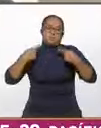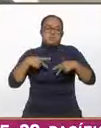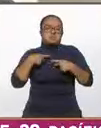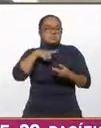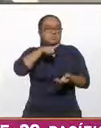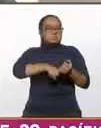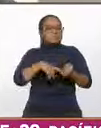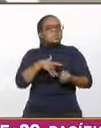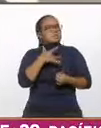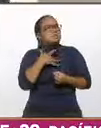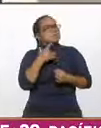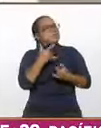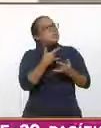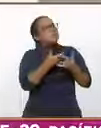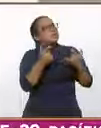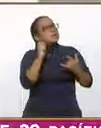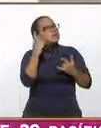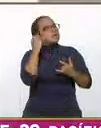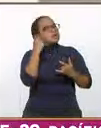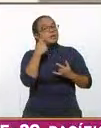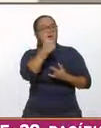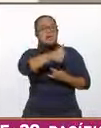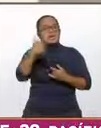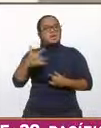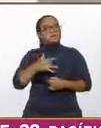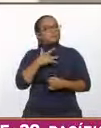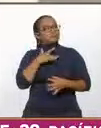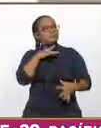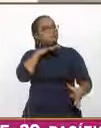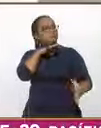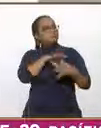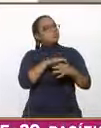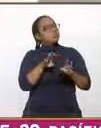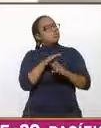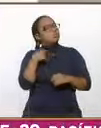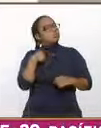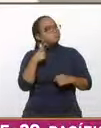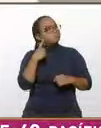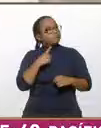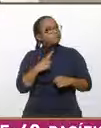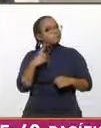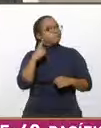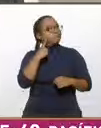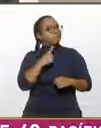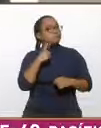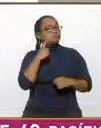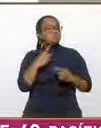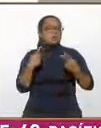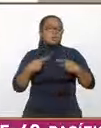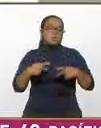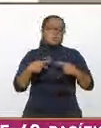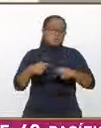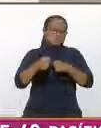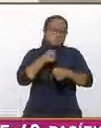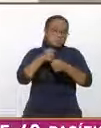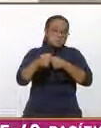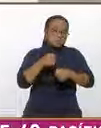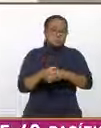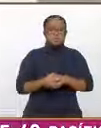historias de la radio, su vínculo personal como radioescucha, ¿no? Como periodista.